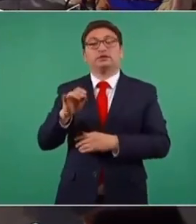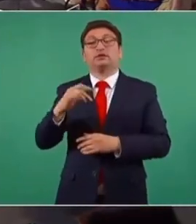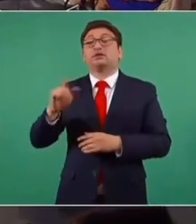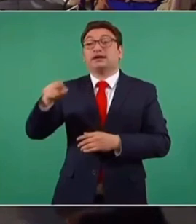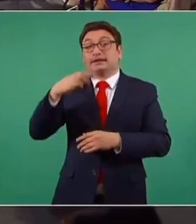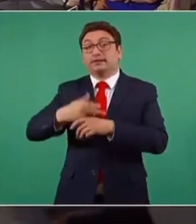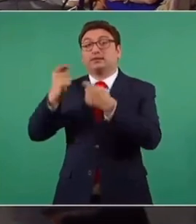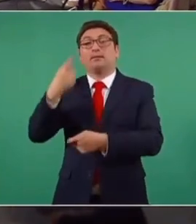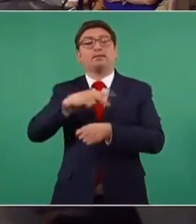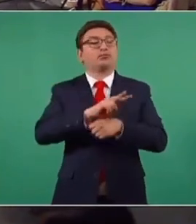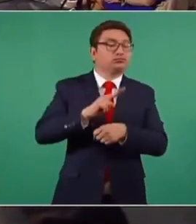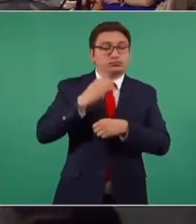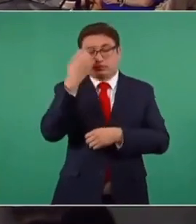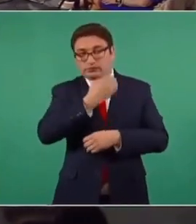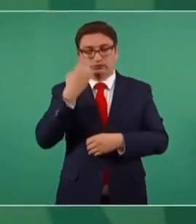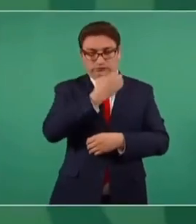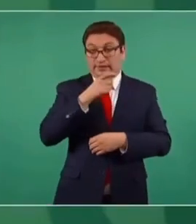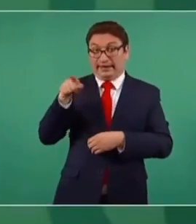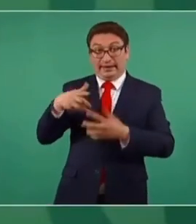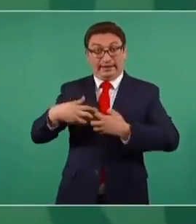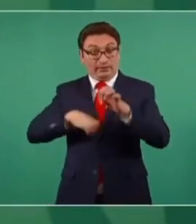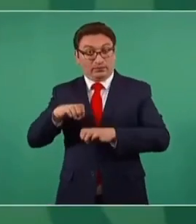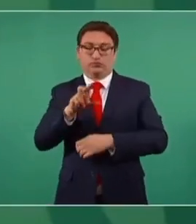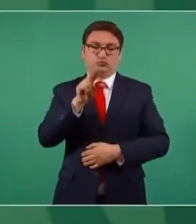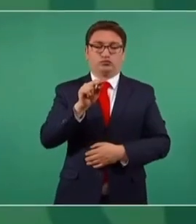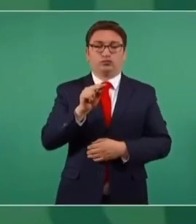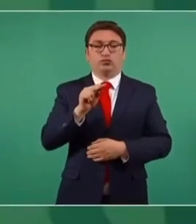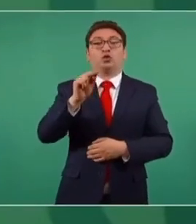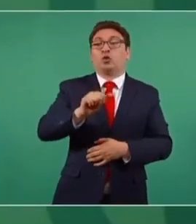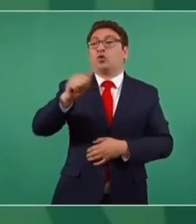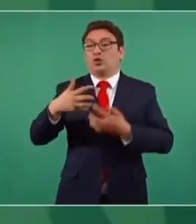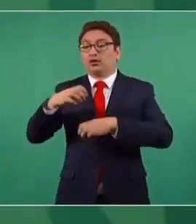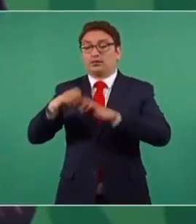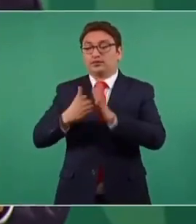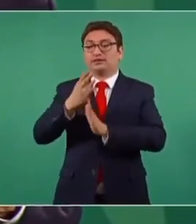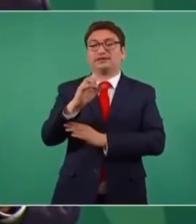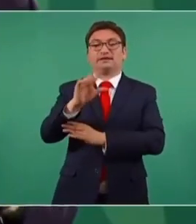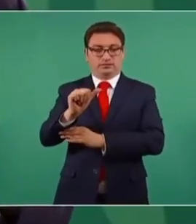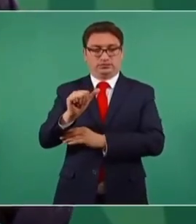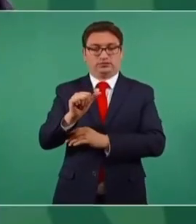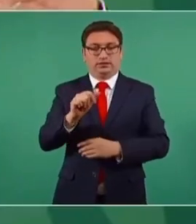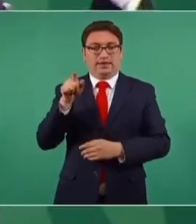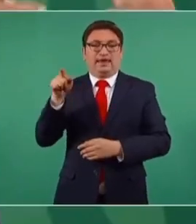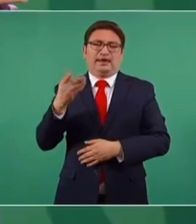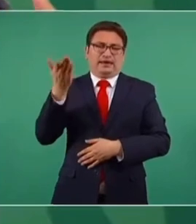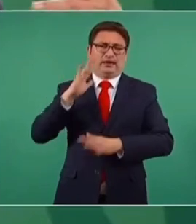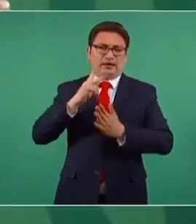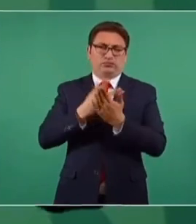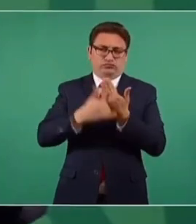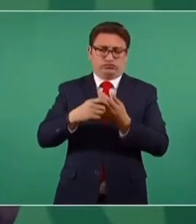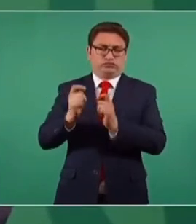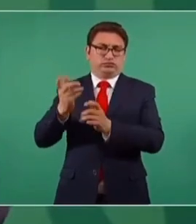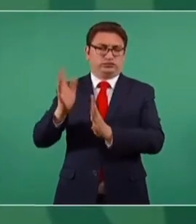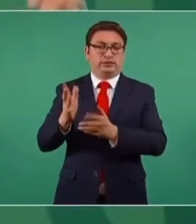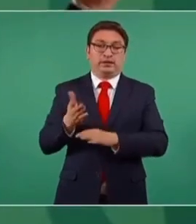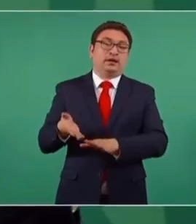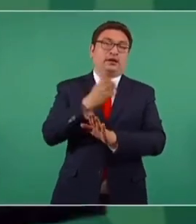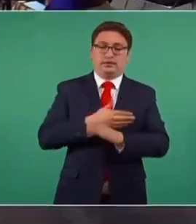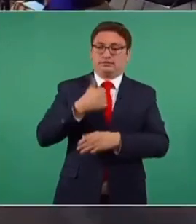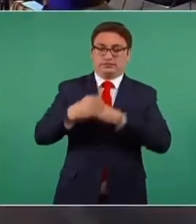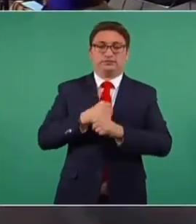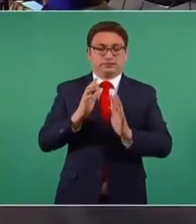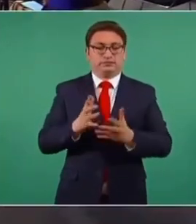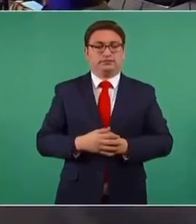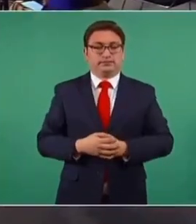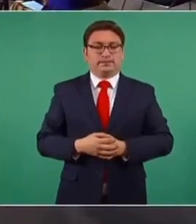es una supervisión de obra, no es una empresa. La empresa constructora es ICA, que ya tenía el proyecto, ¿sí?, desde el sexenio